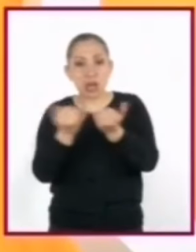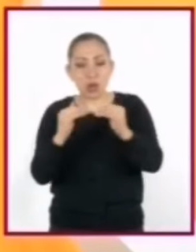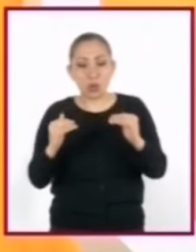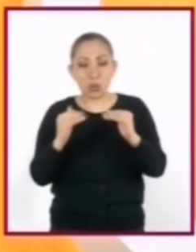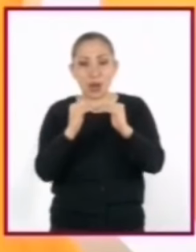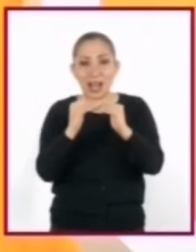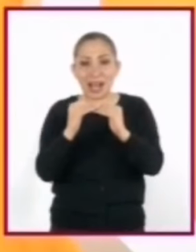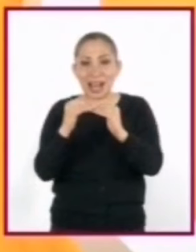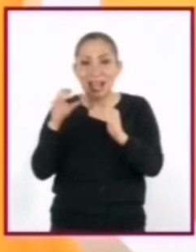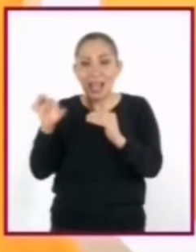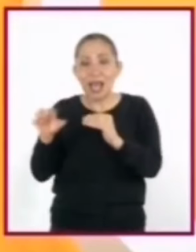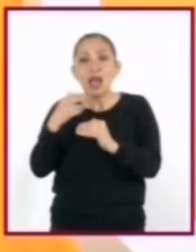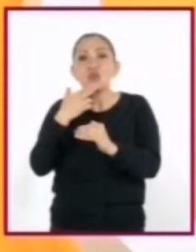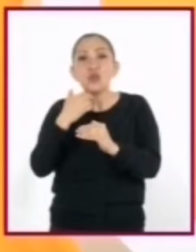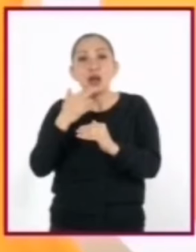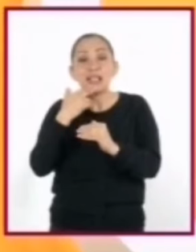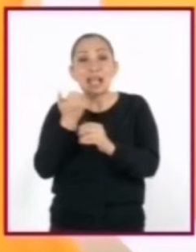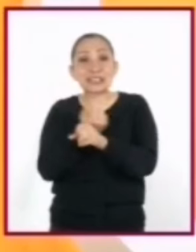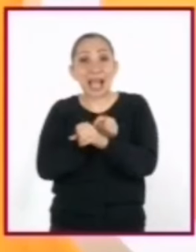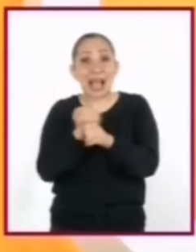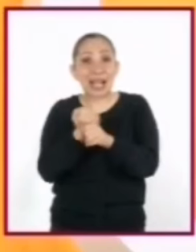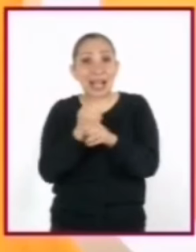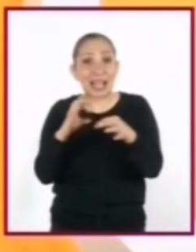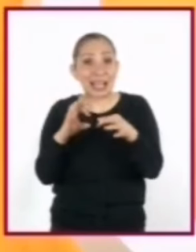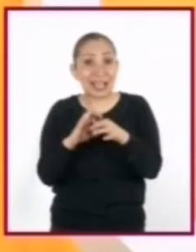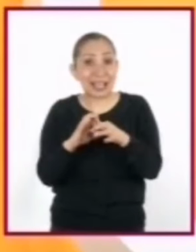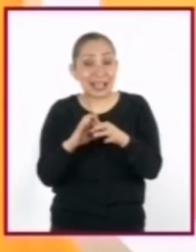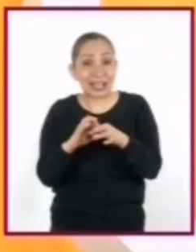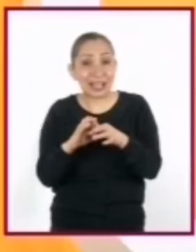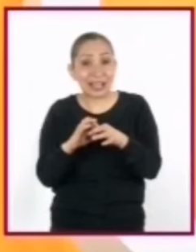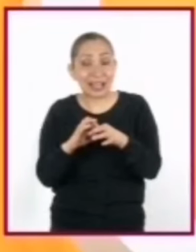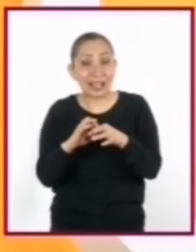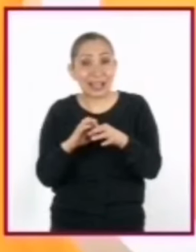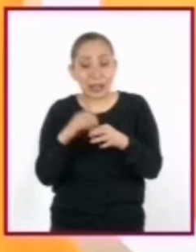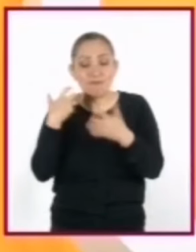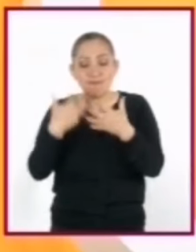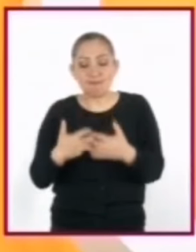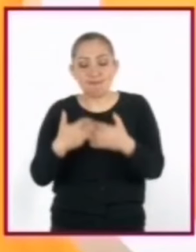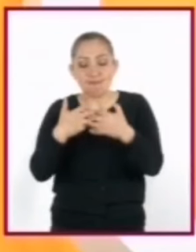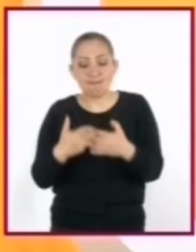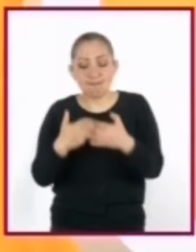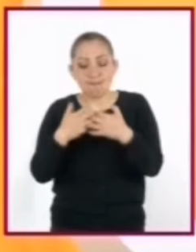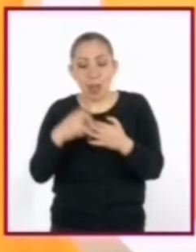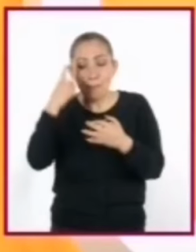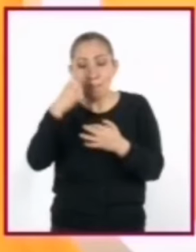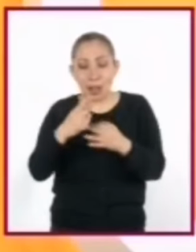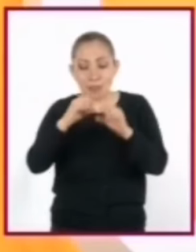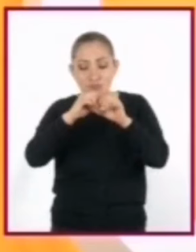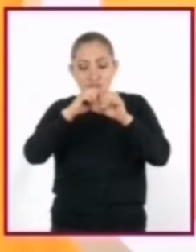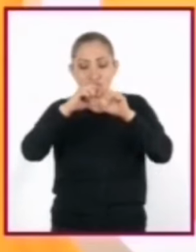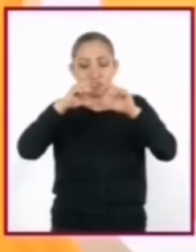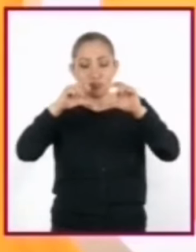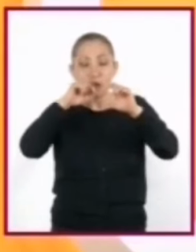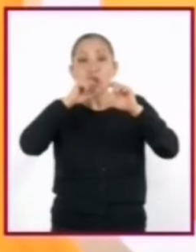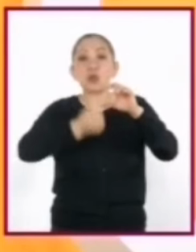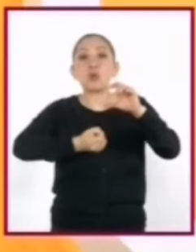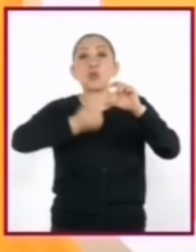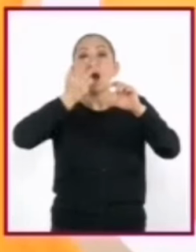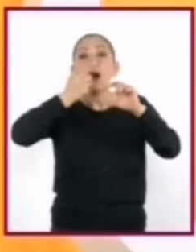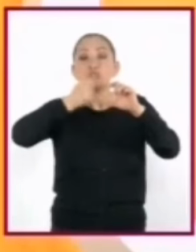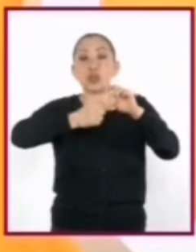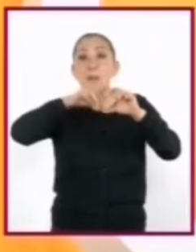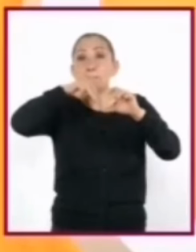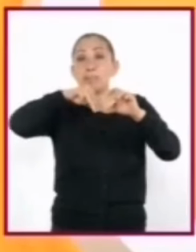la concentración de glucosa en la sangre y que es procesada para desplegar la concentración